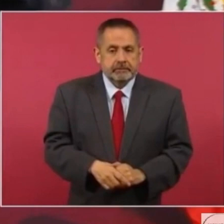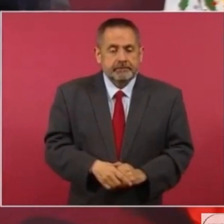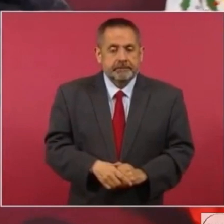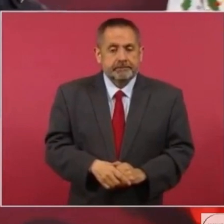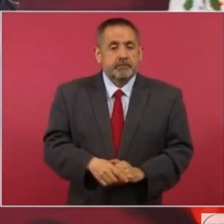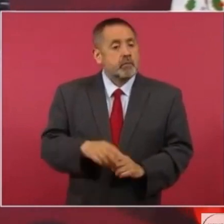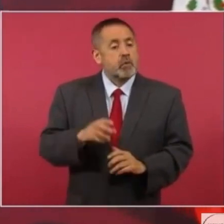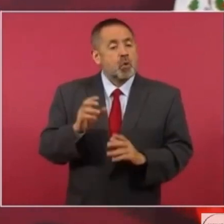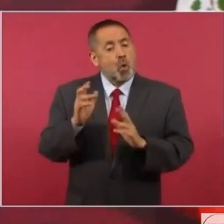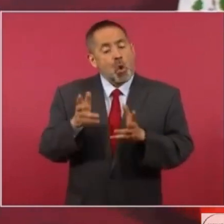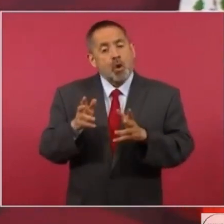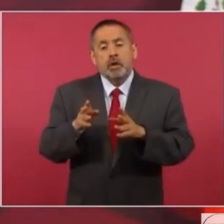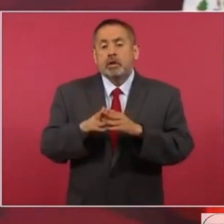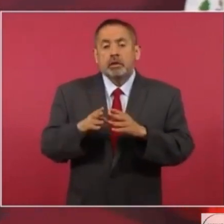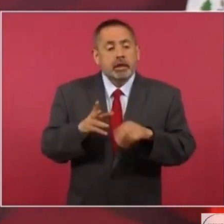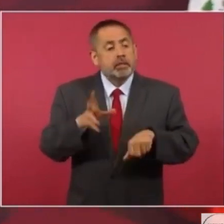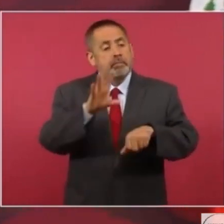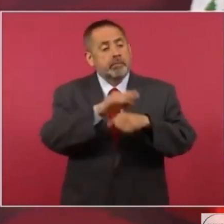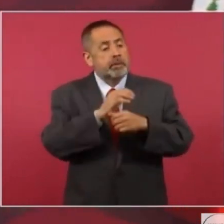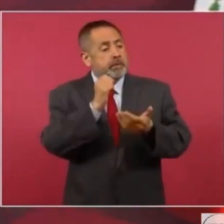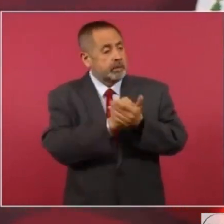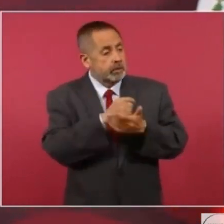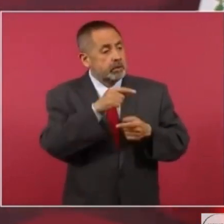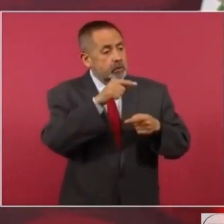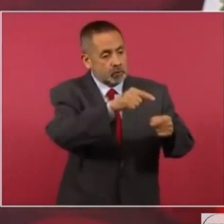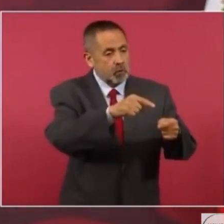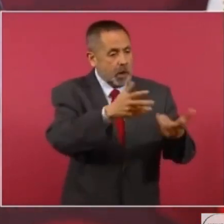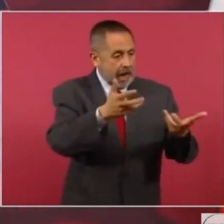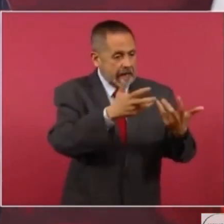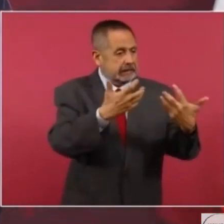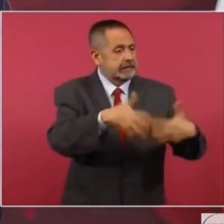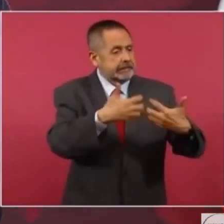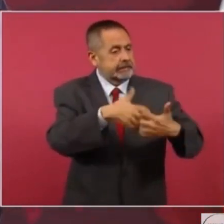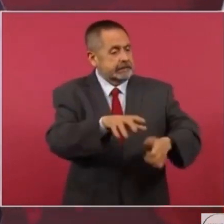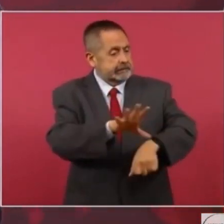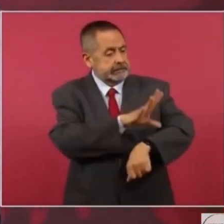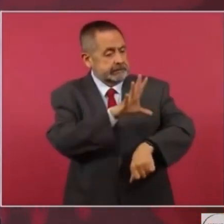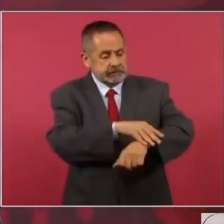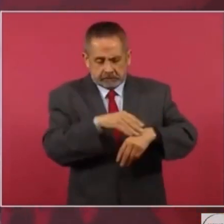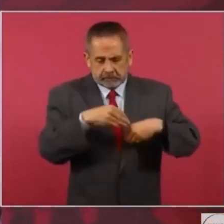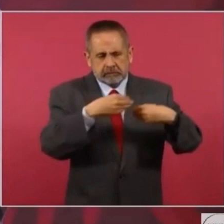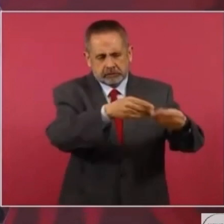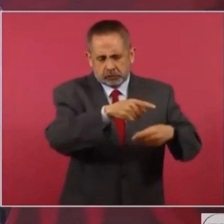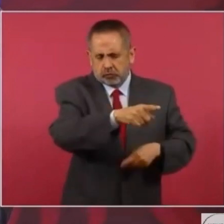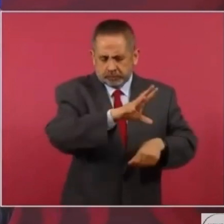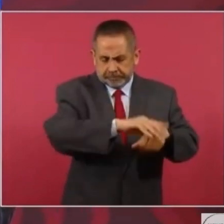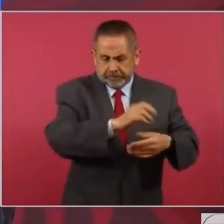O concesiones para plantas de generación de energía eléctrica